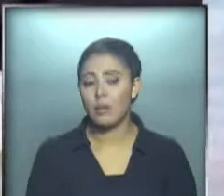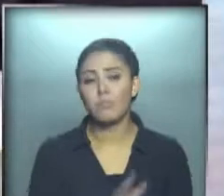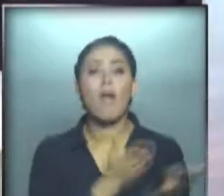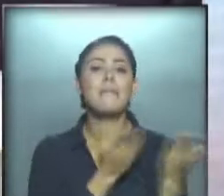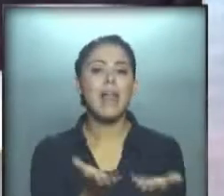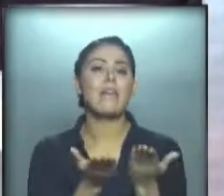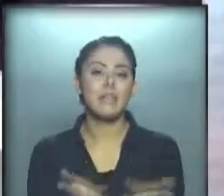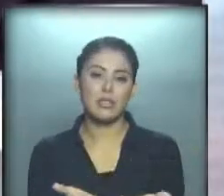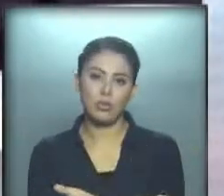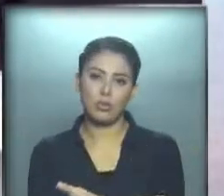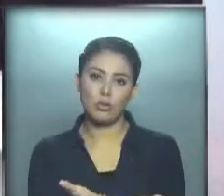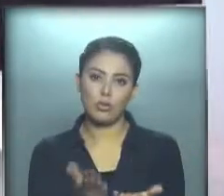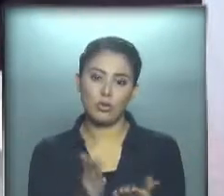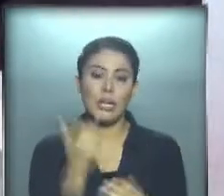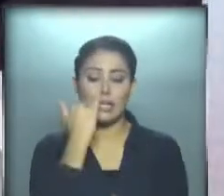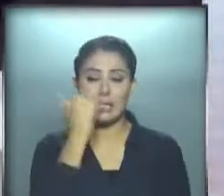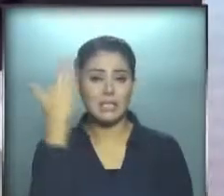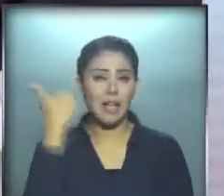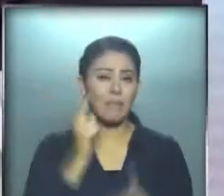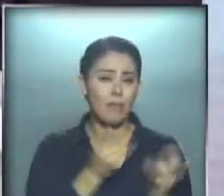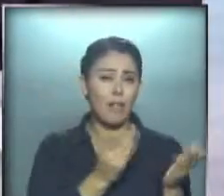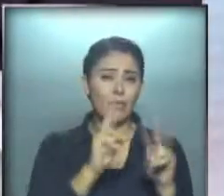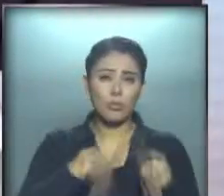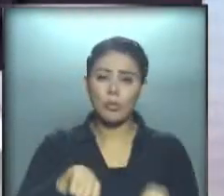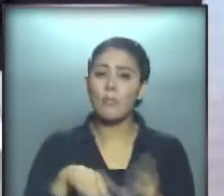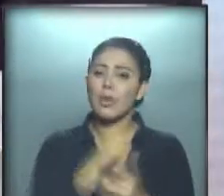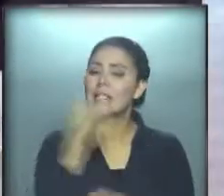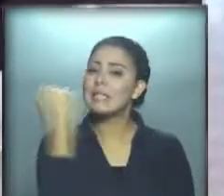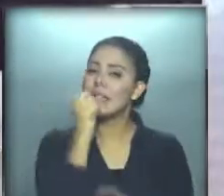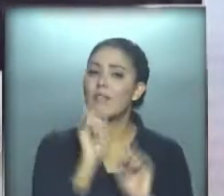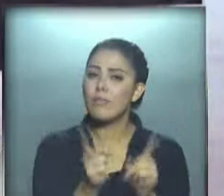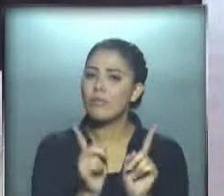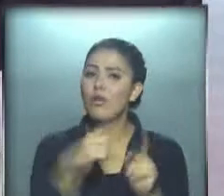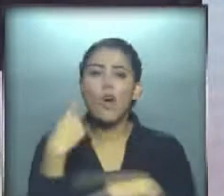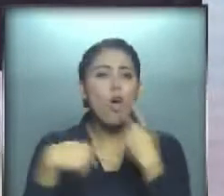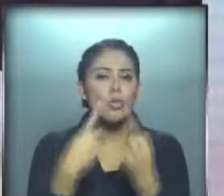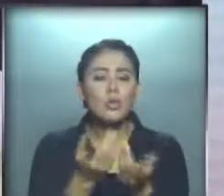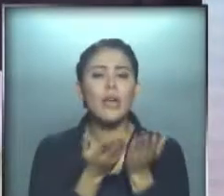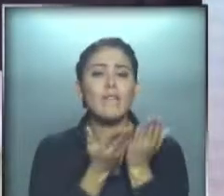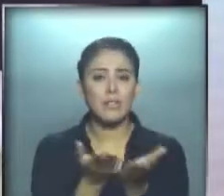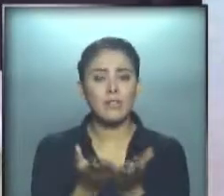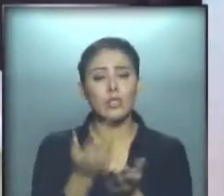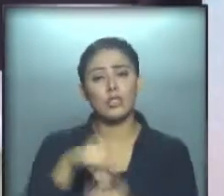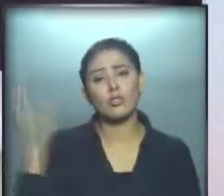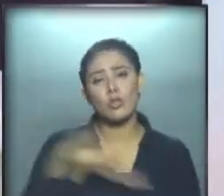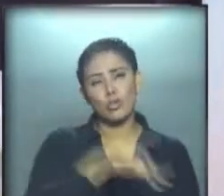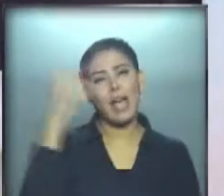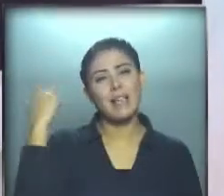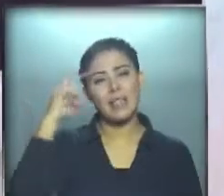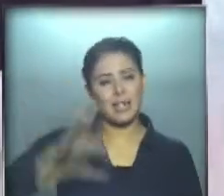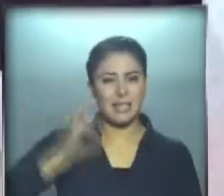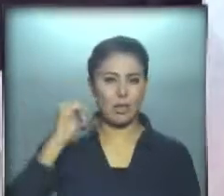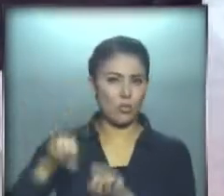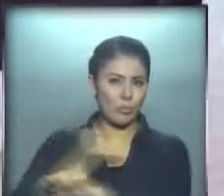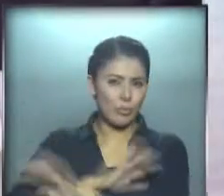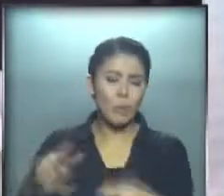privilegio claramente que fue abolido, busca mantener esos privilegios que la sociedad rechazó hace más de 10 años. Entonces estamos